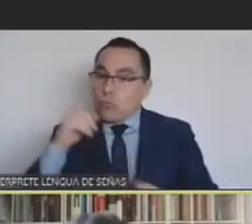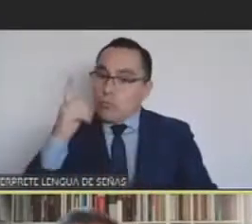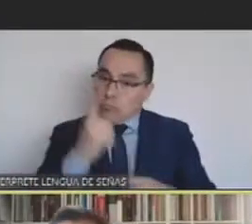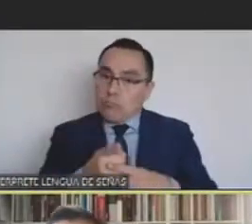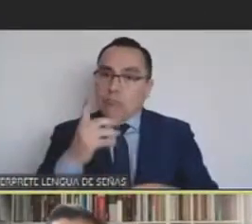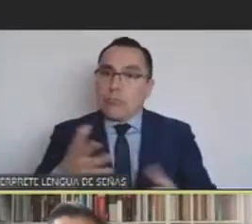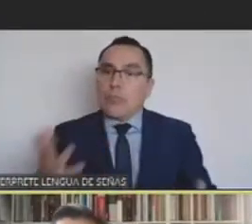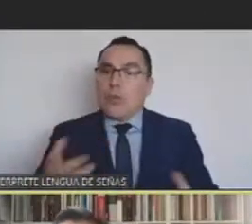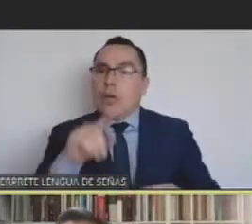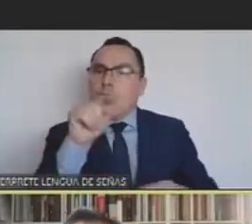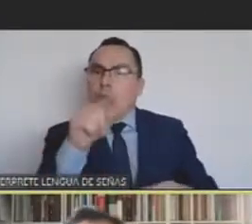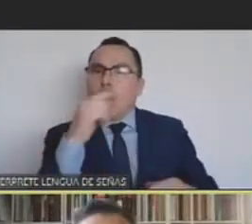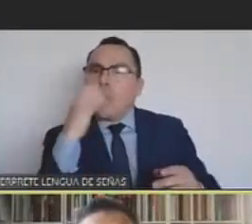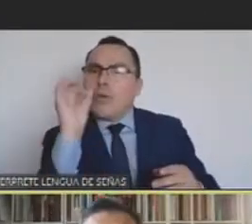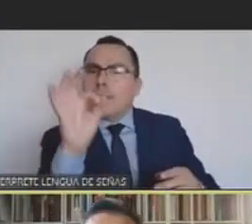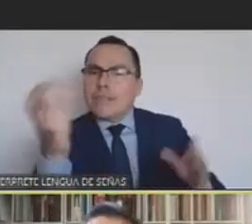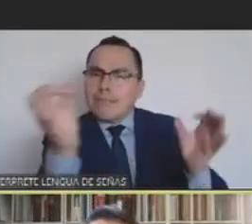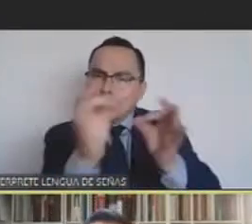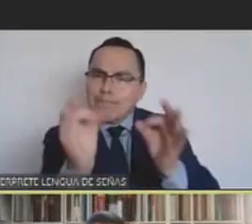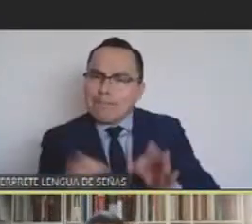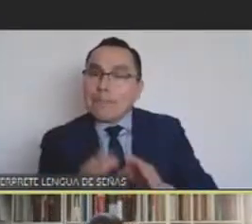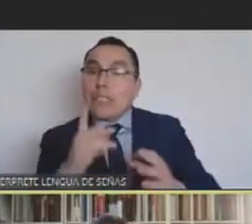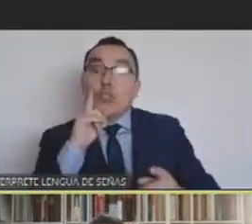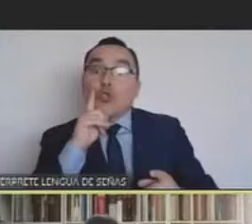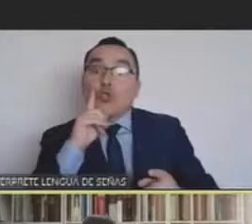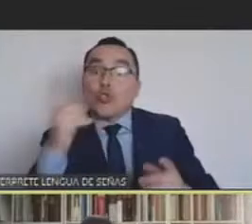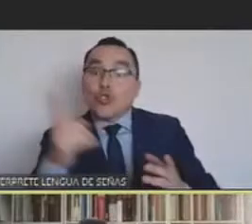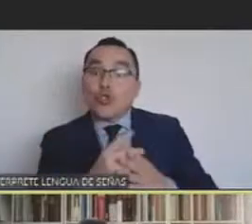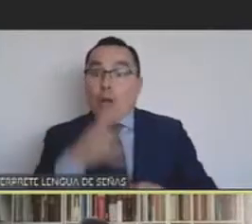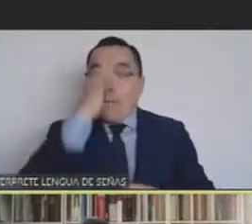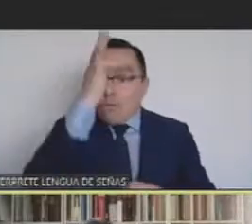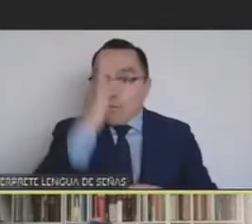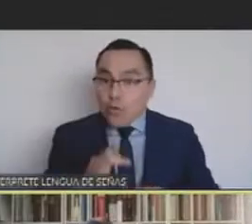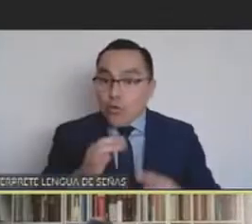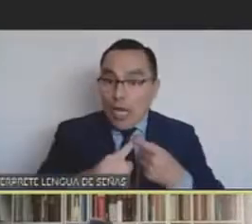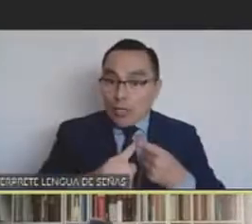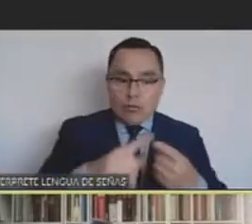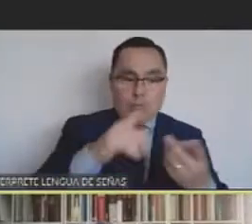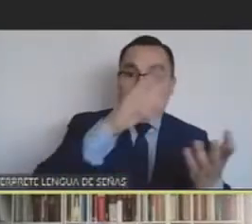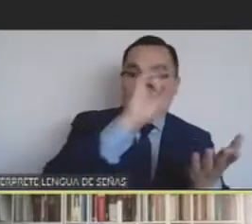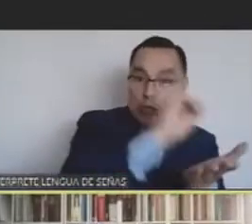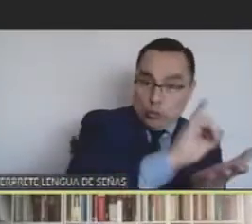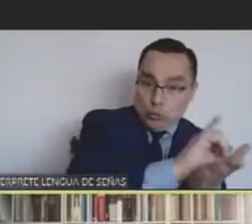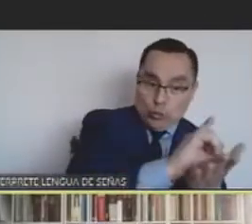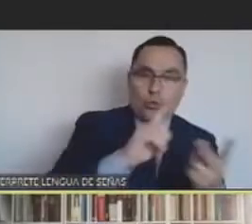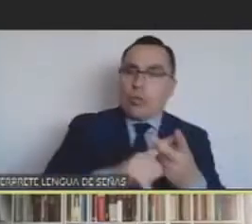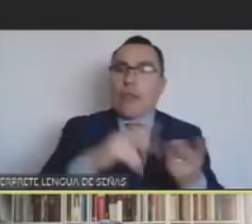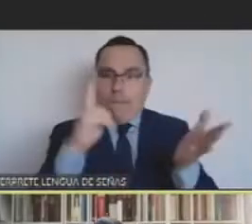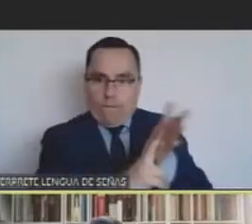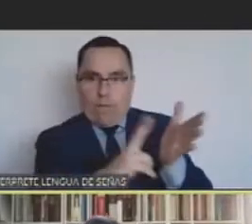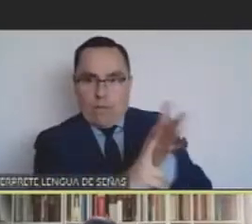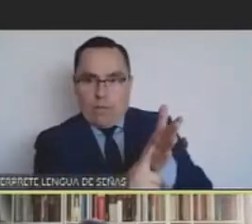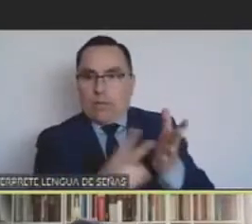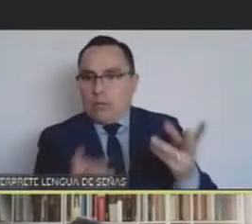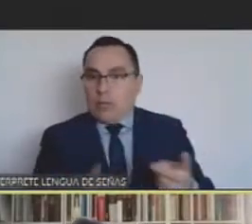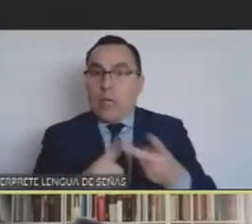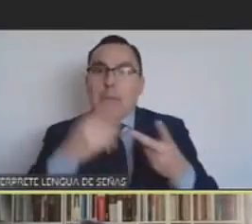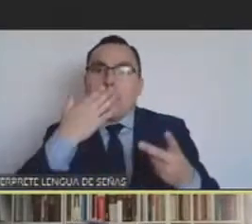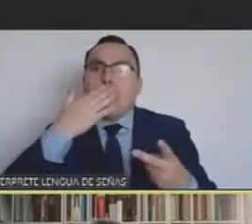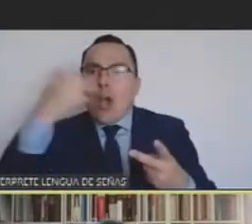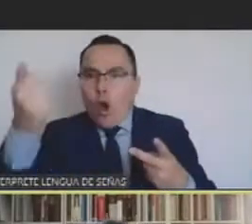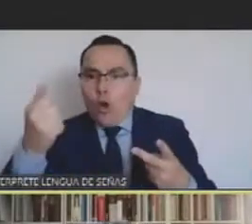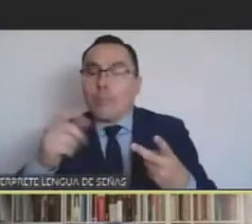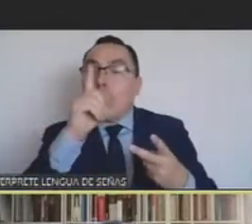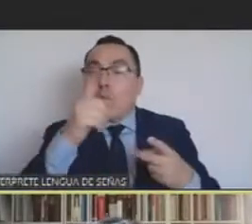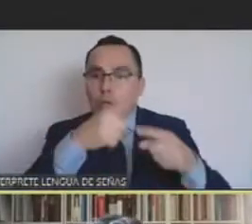como está expresado ahí, tener funcionarios e instituciones veraces, ¿no?, es mucho mejor para